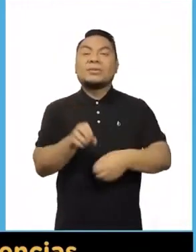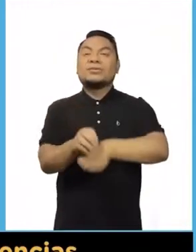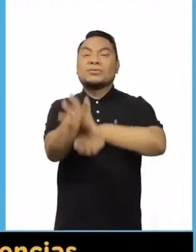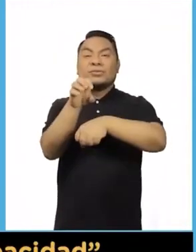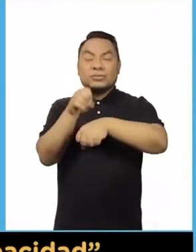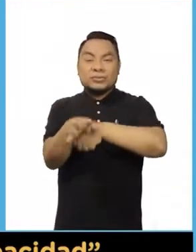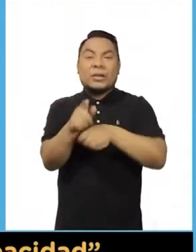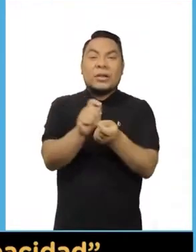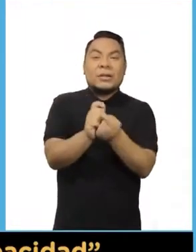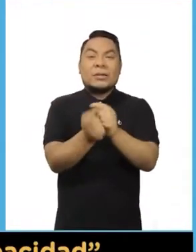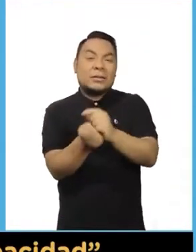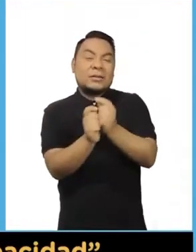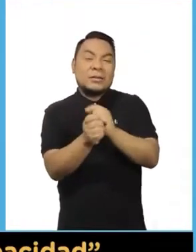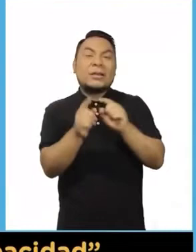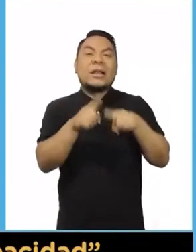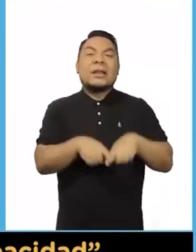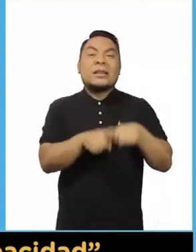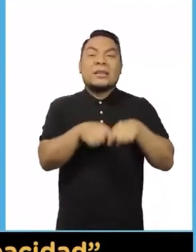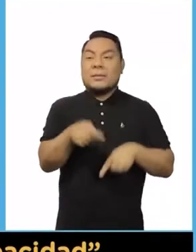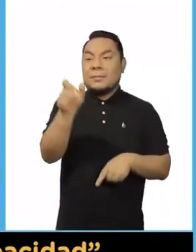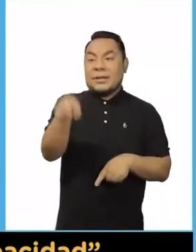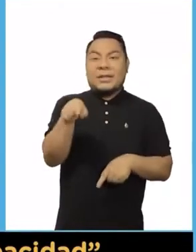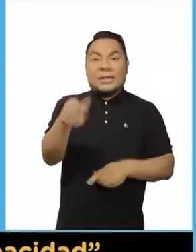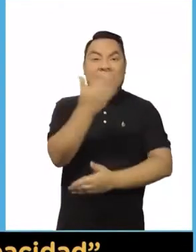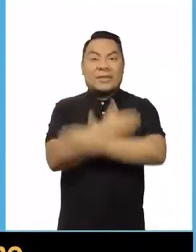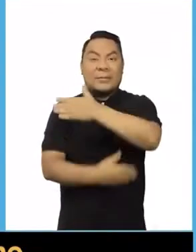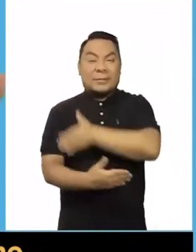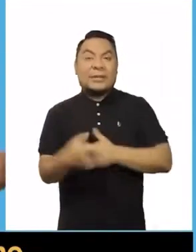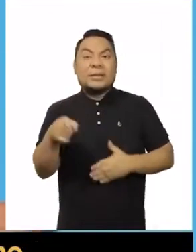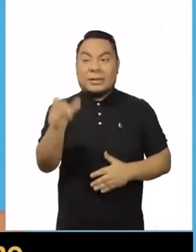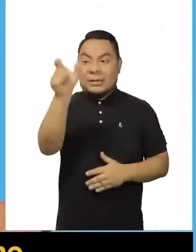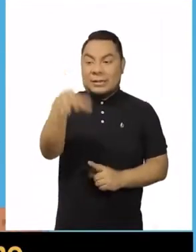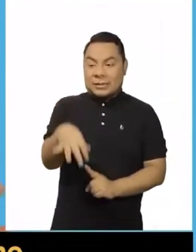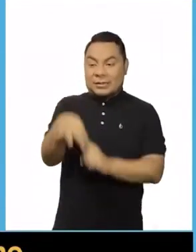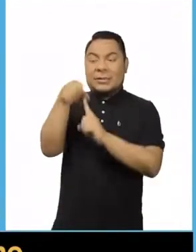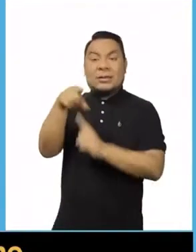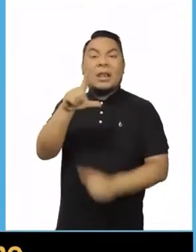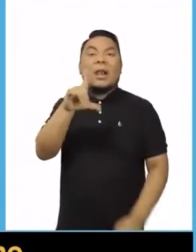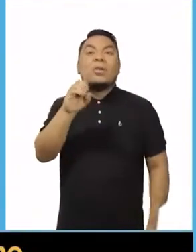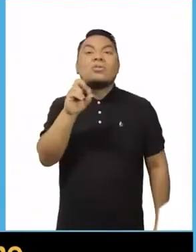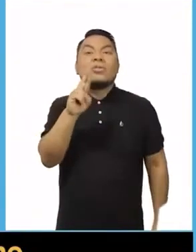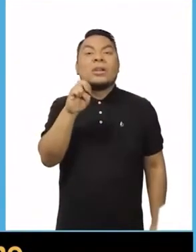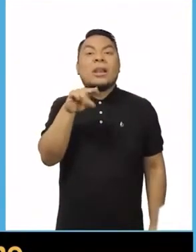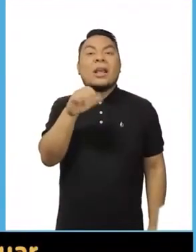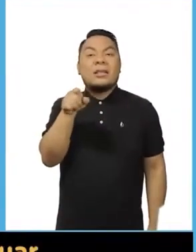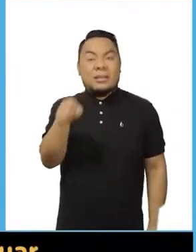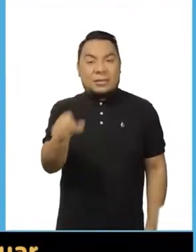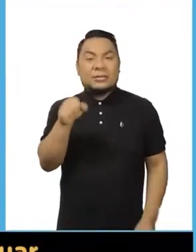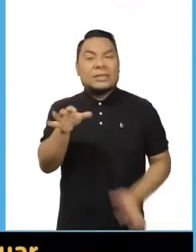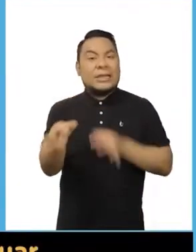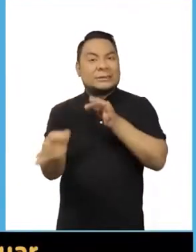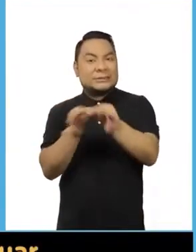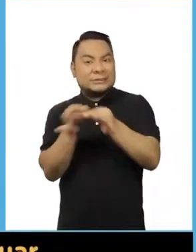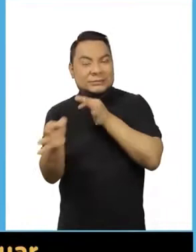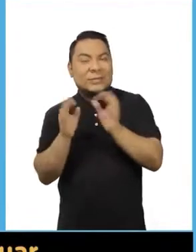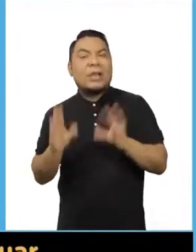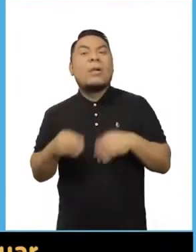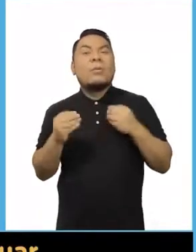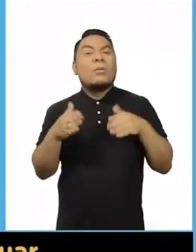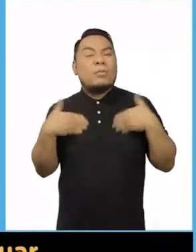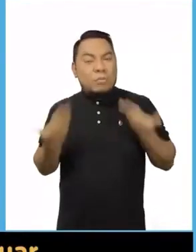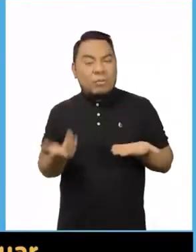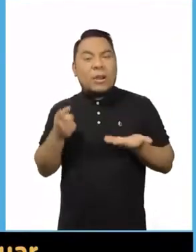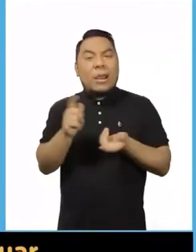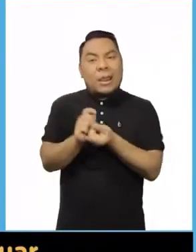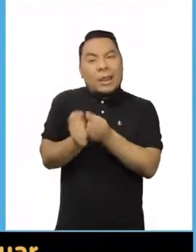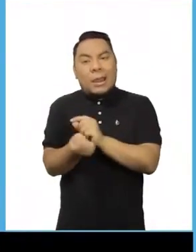de sugerencias de adecuaciones según el tipo de discapacidad, nuestra especialista Lorena Giannino nos explicará